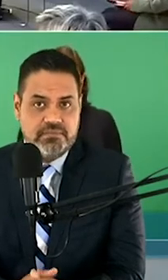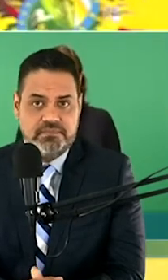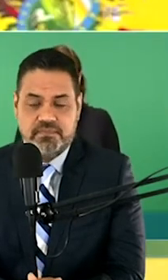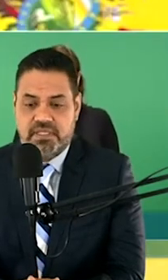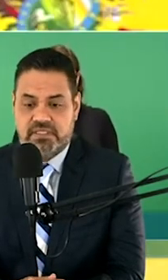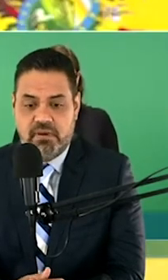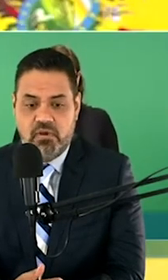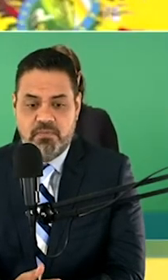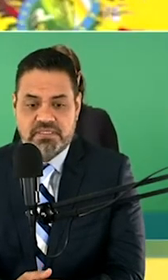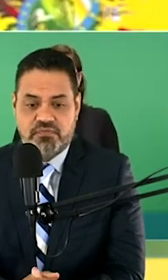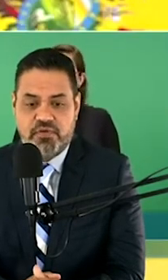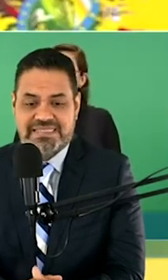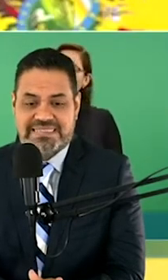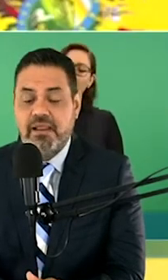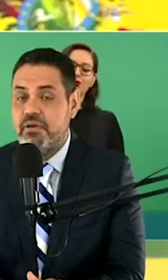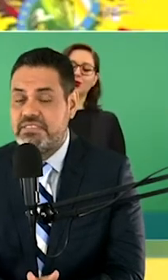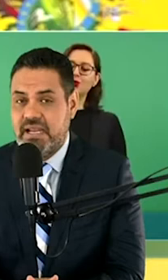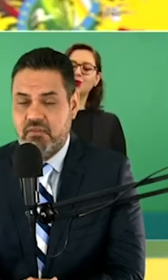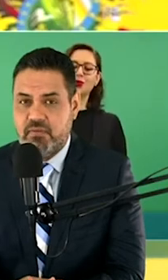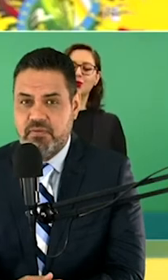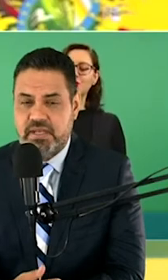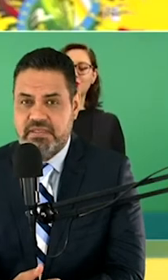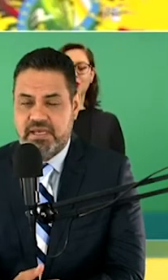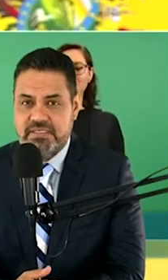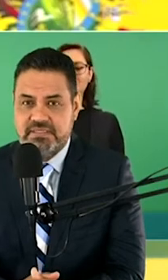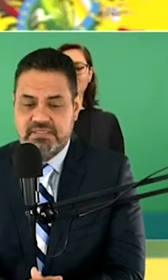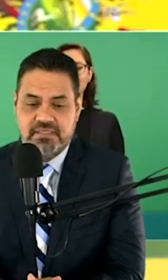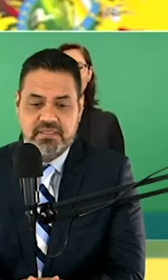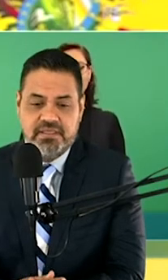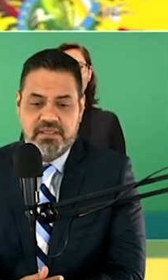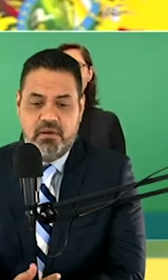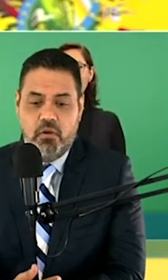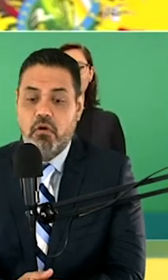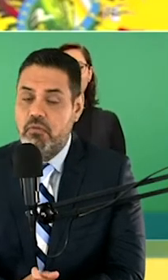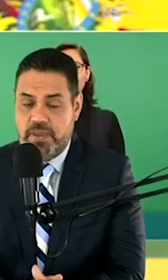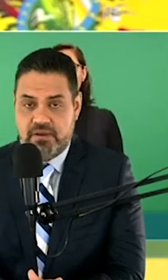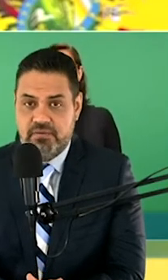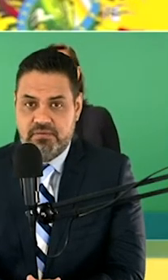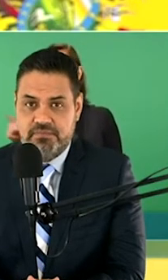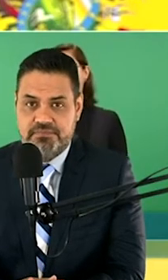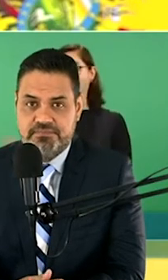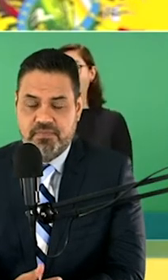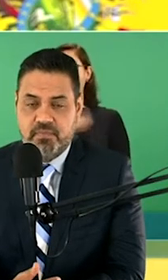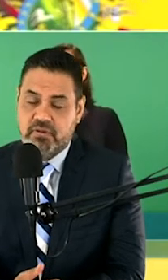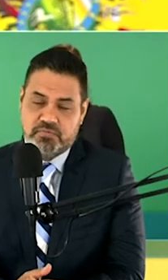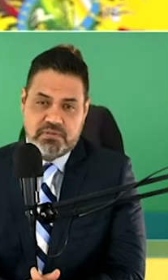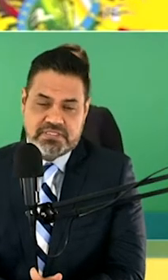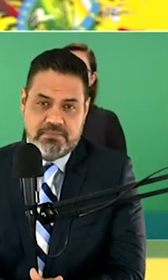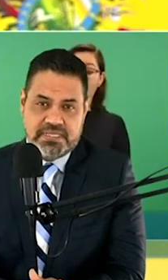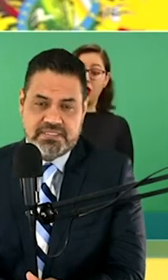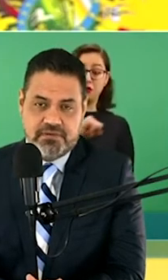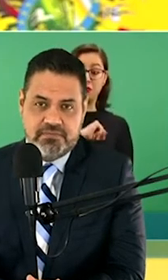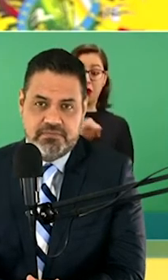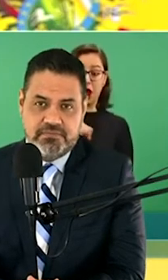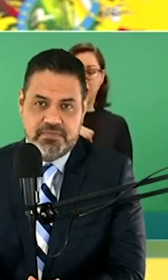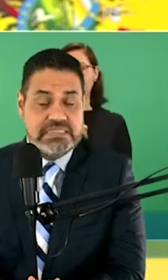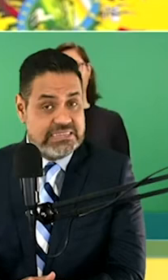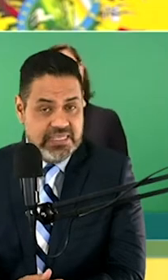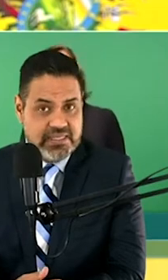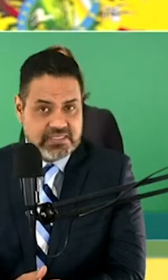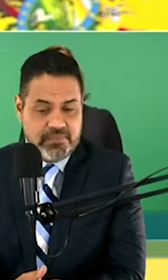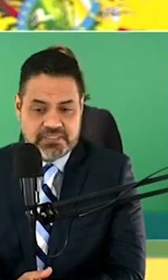de Tamaulipas fue secuestrado por militares, lo golpearon, pero después lo desaparecieron.